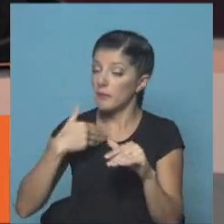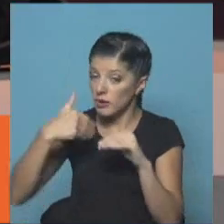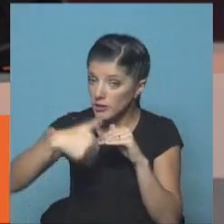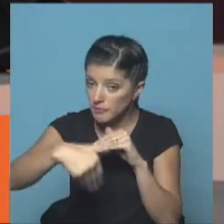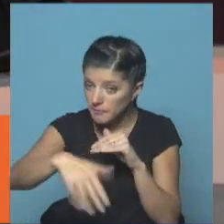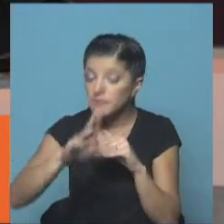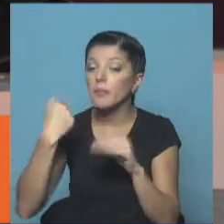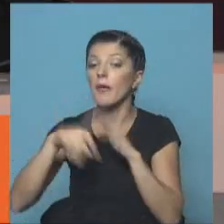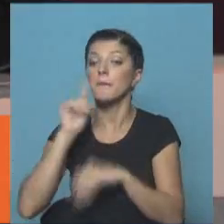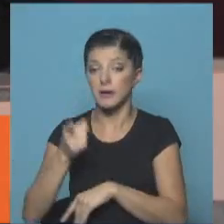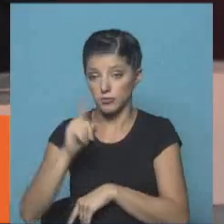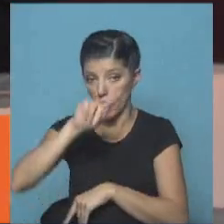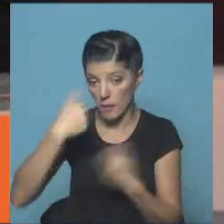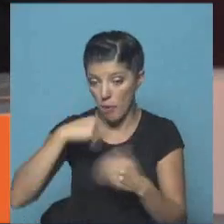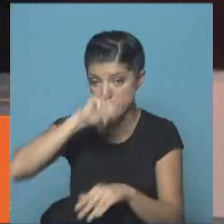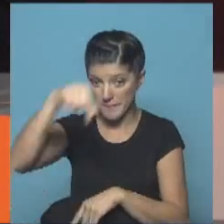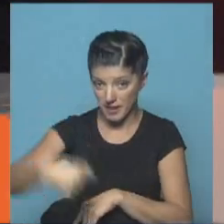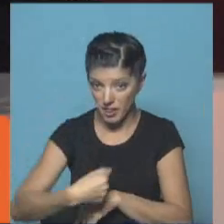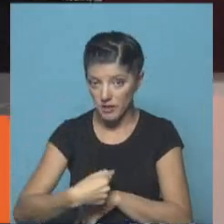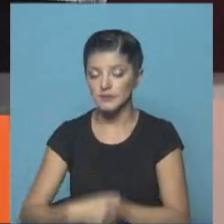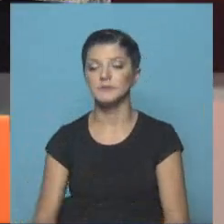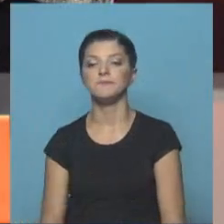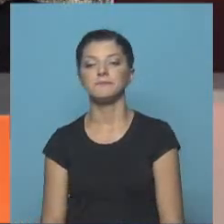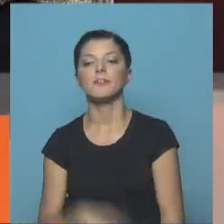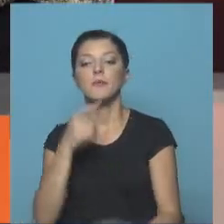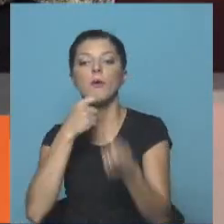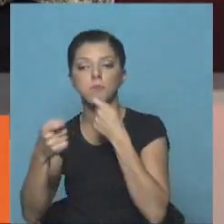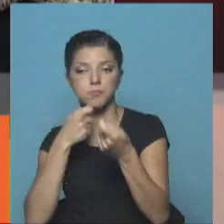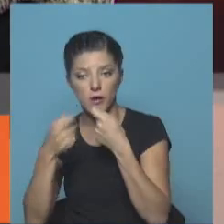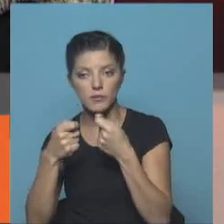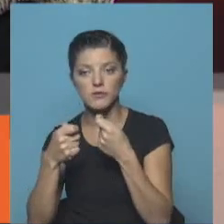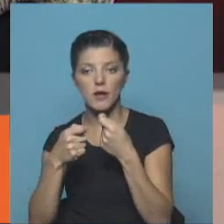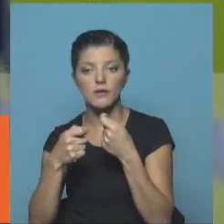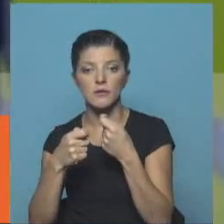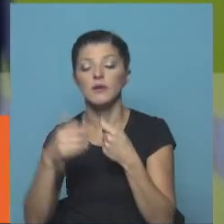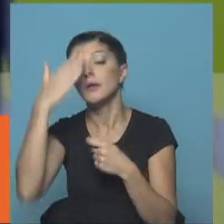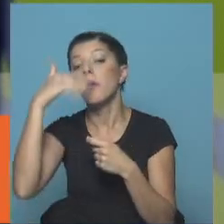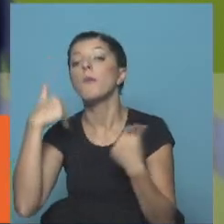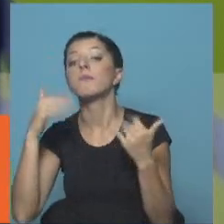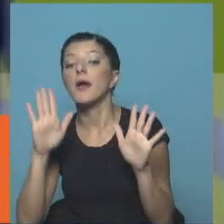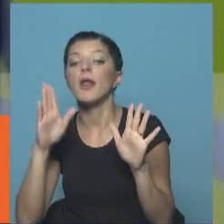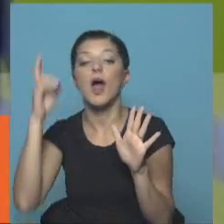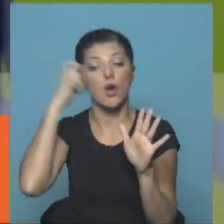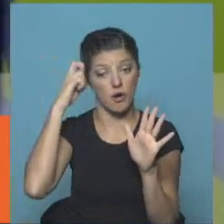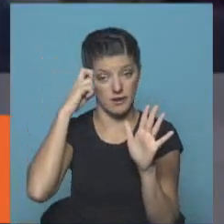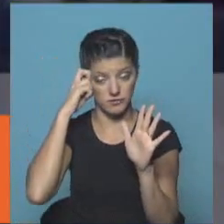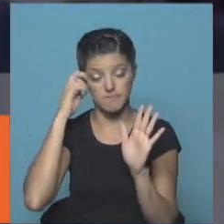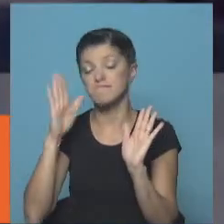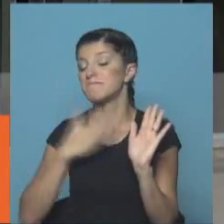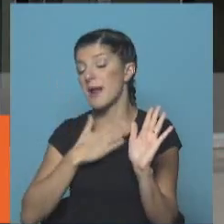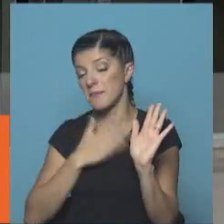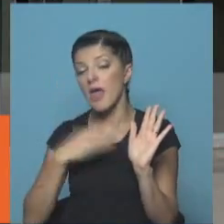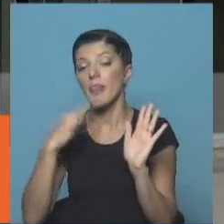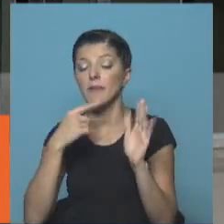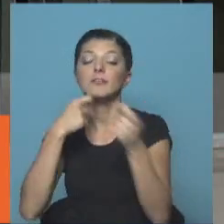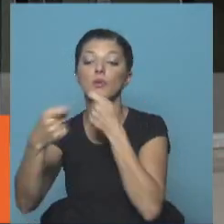Una cuestión que se mantiene es que negociemos en forma reservada y luego vayamos a ver a los parlamentos. A mi entender, tiene que ser una negociación